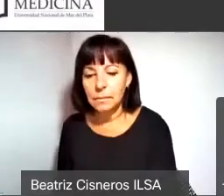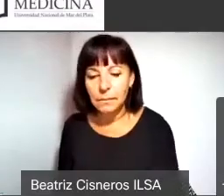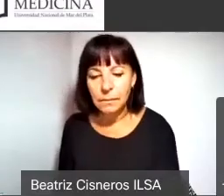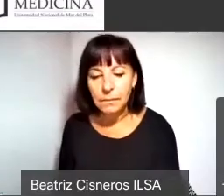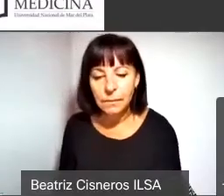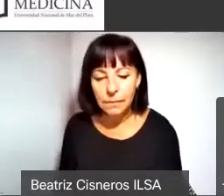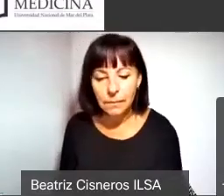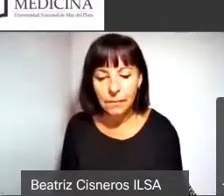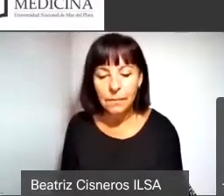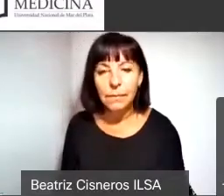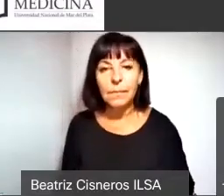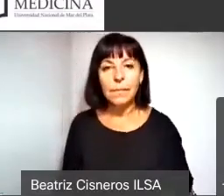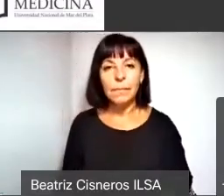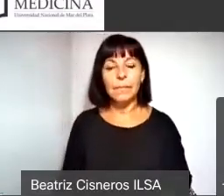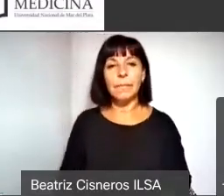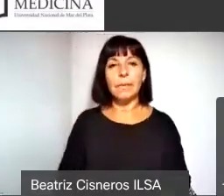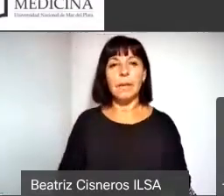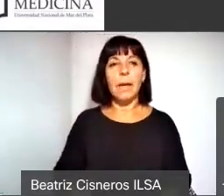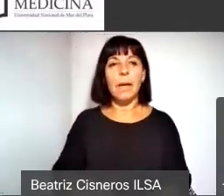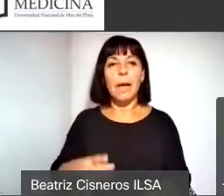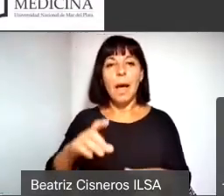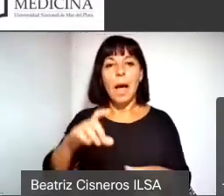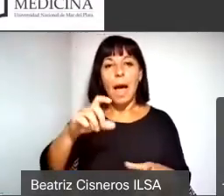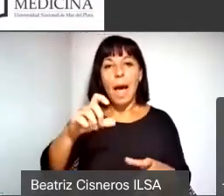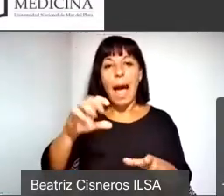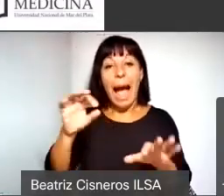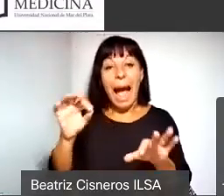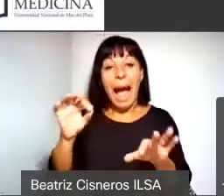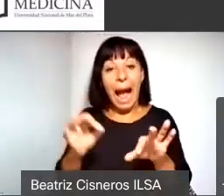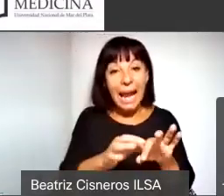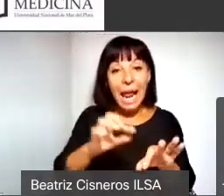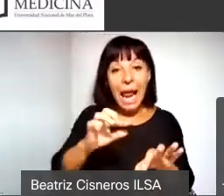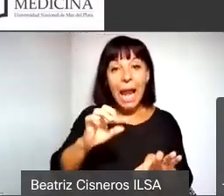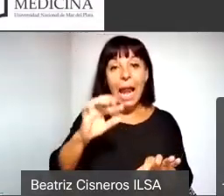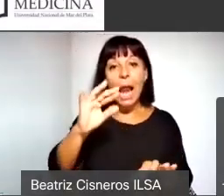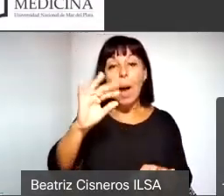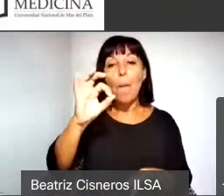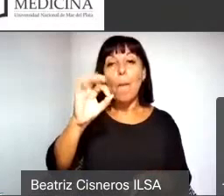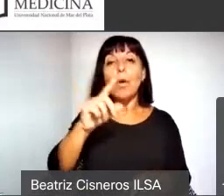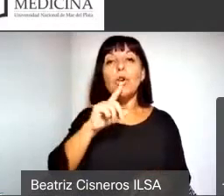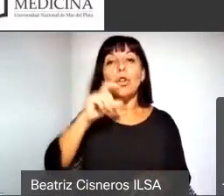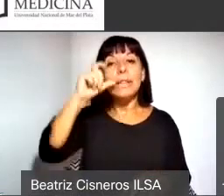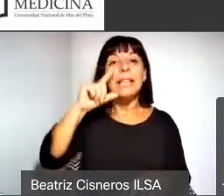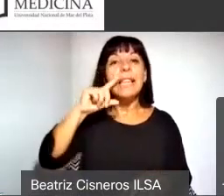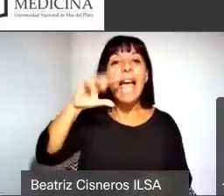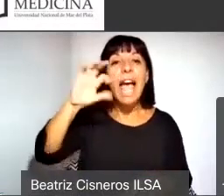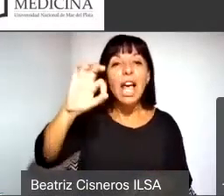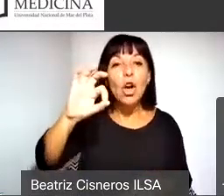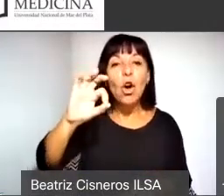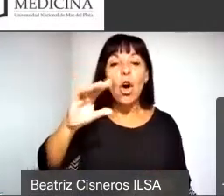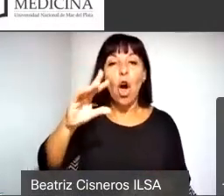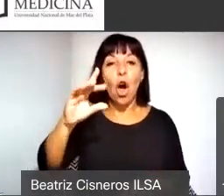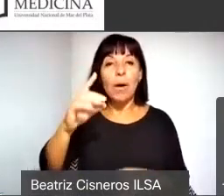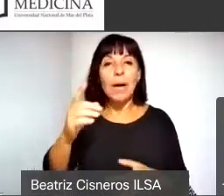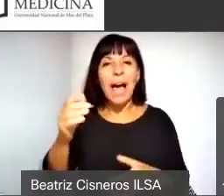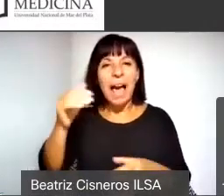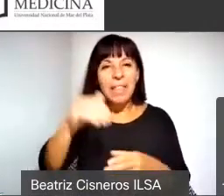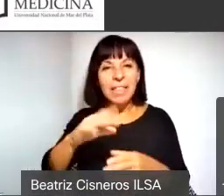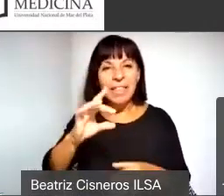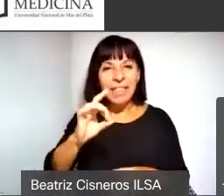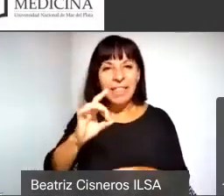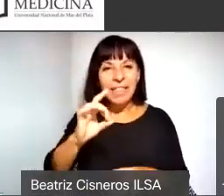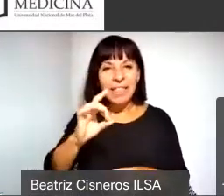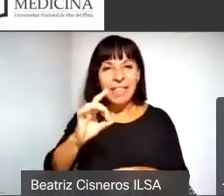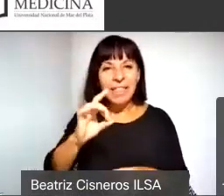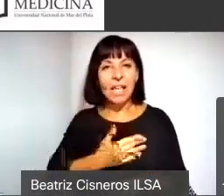canal proteico es difusión simple, ¿sí? Que lo acabaste de explicar, si querés volverlo a repetir, porque varias